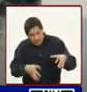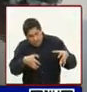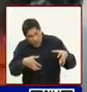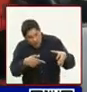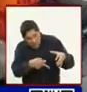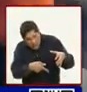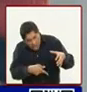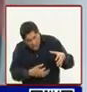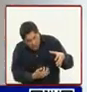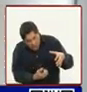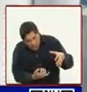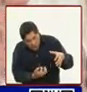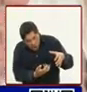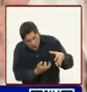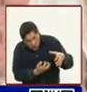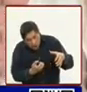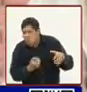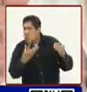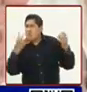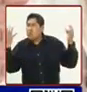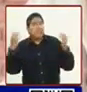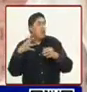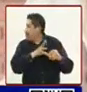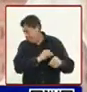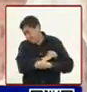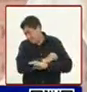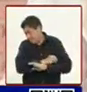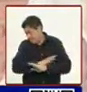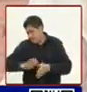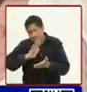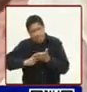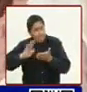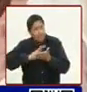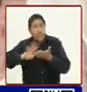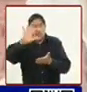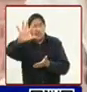diferentes distritos de Santa Cruz. Se van a desplazar 5,000 funcionarios.